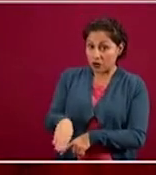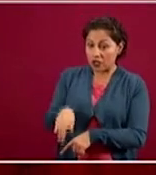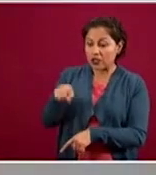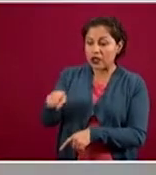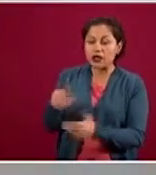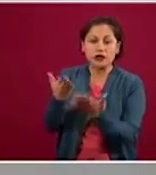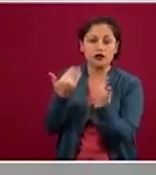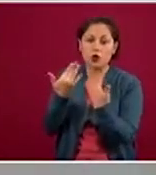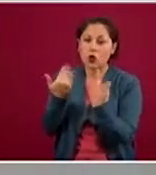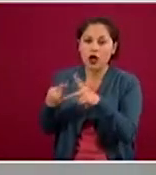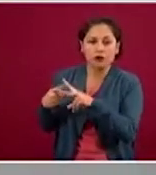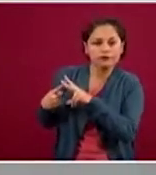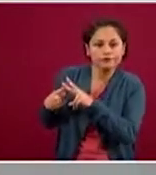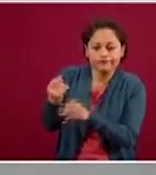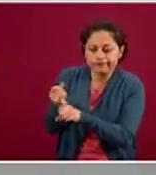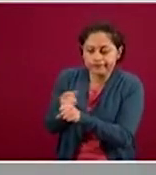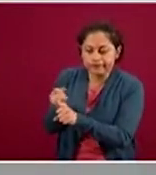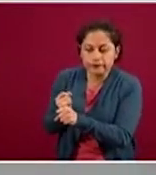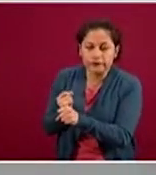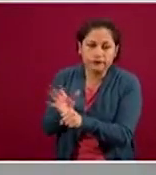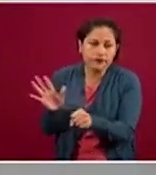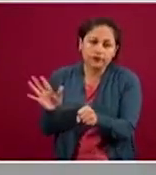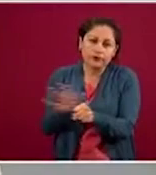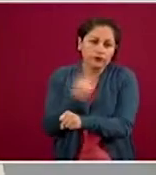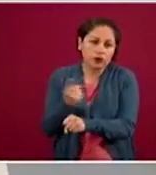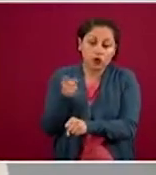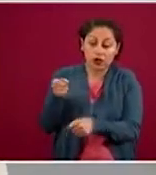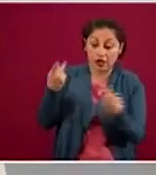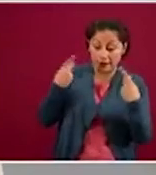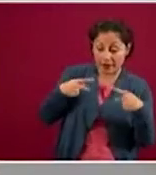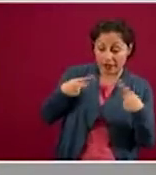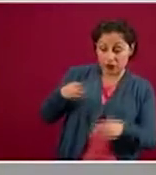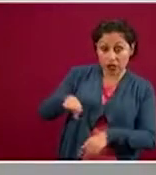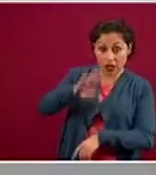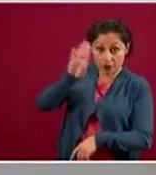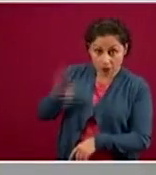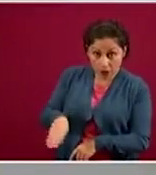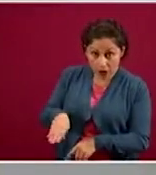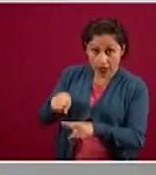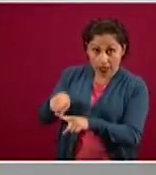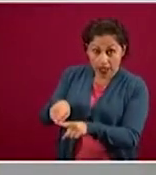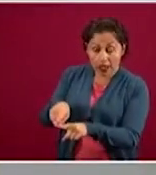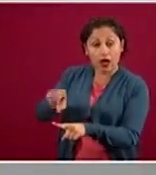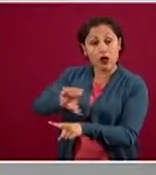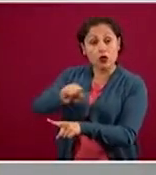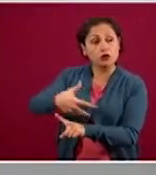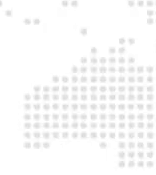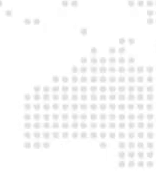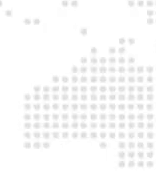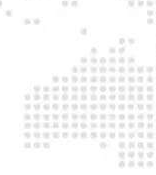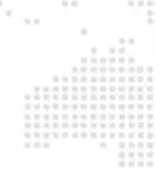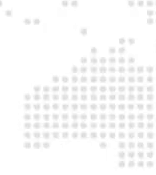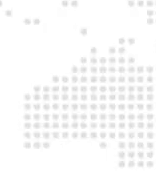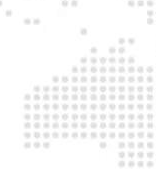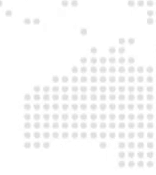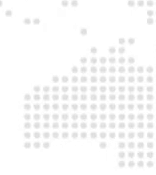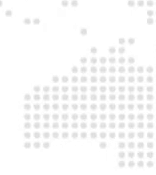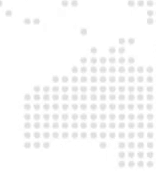corrección, porque directamente al 100% se les toman muestras para el diagnóstico por laboratorio.